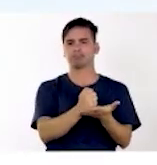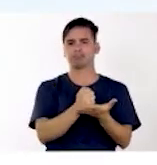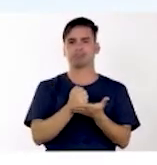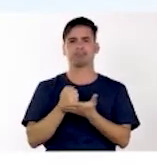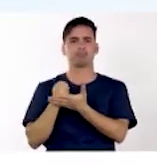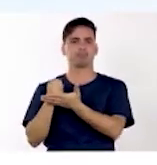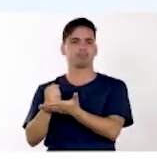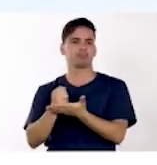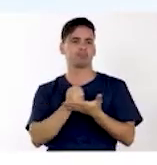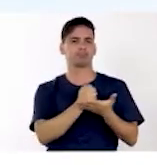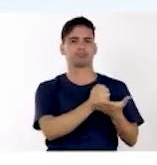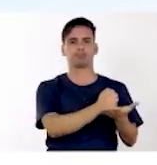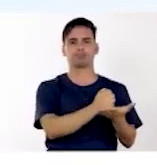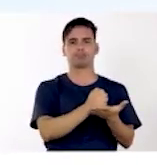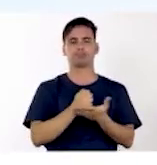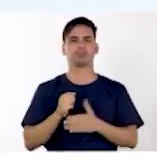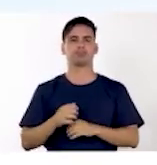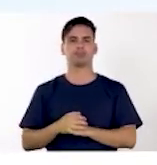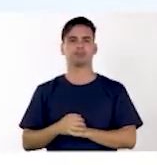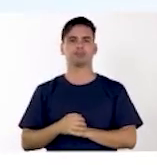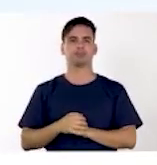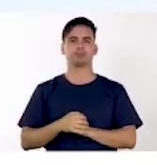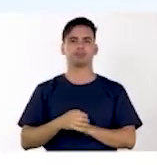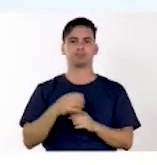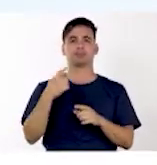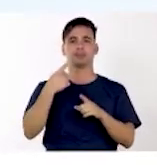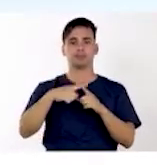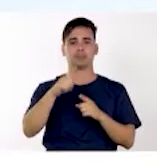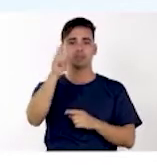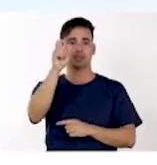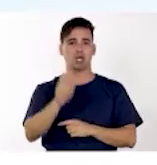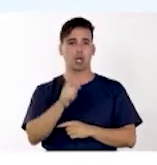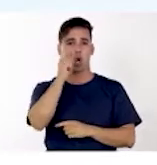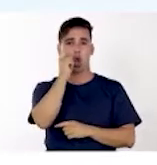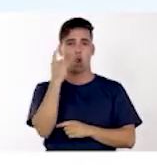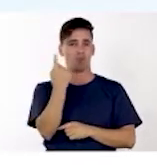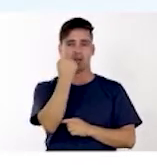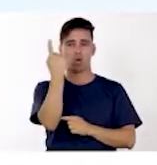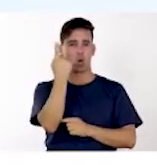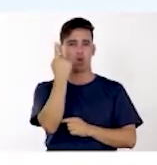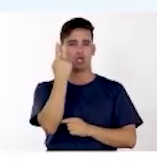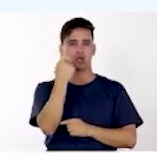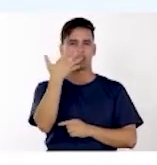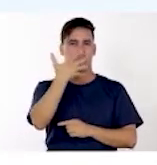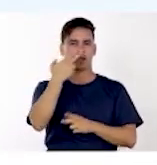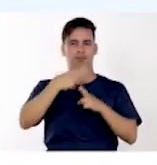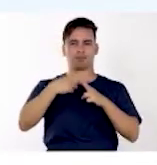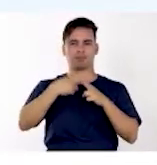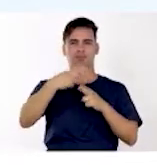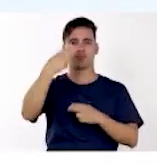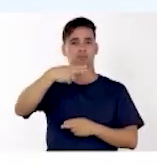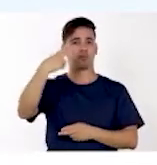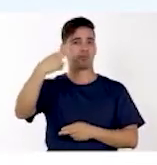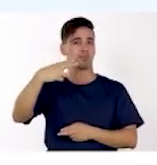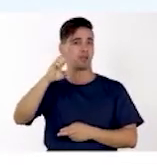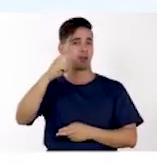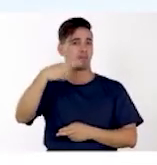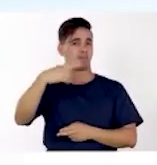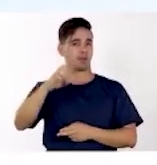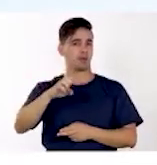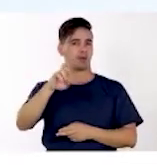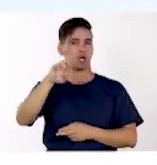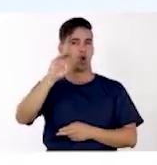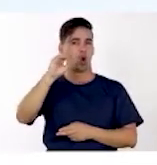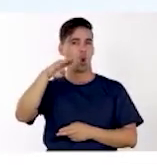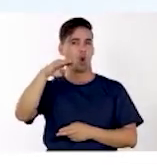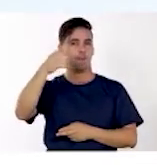por referencia, que es Pepe el Romano, que no habla, ni se sabe de él, ni se ve de él. Pero es, como dice